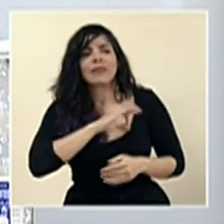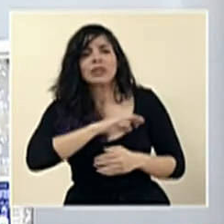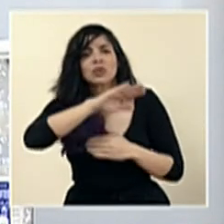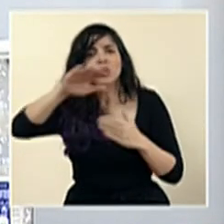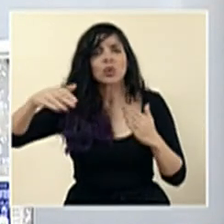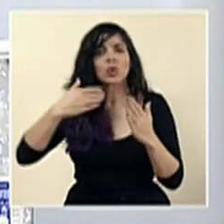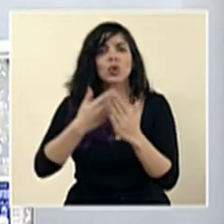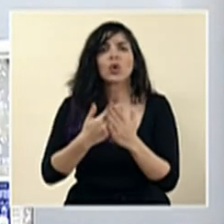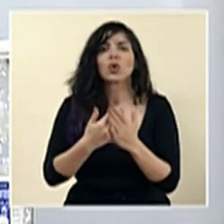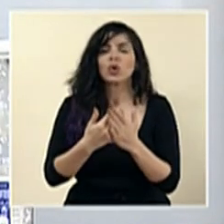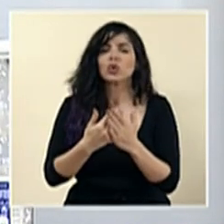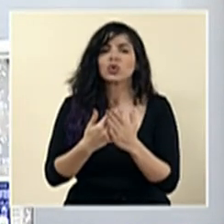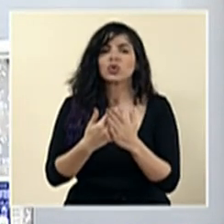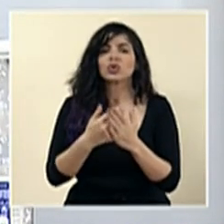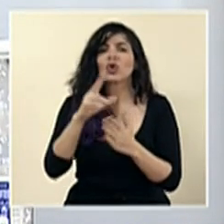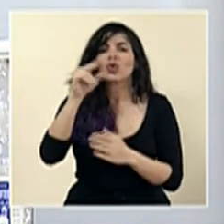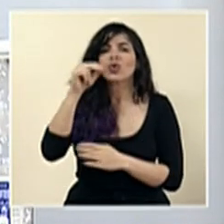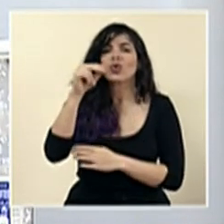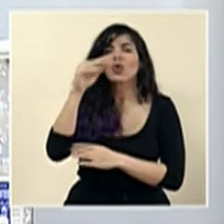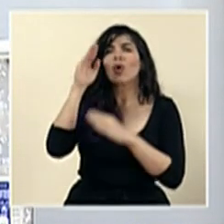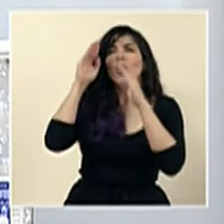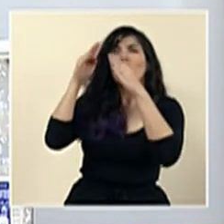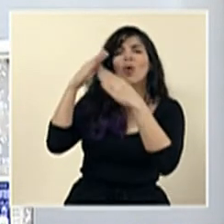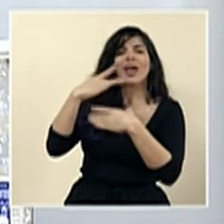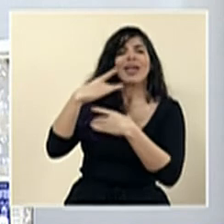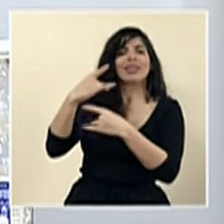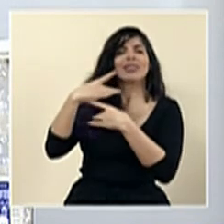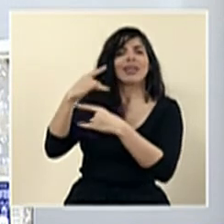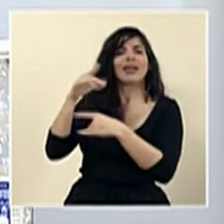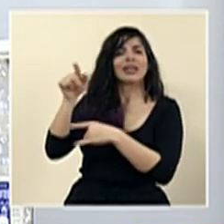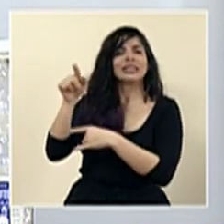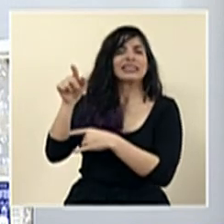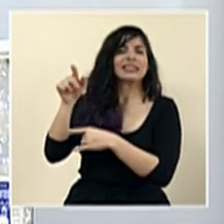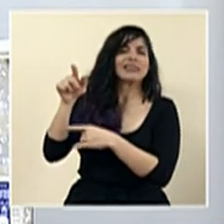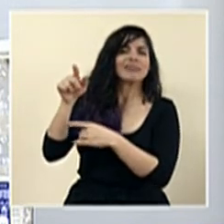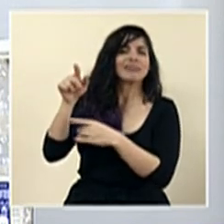común en lugar de intereses